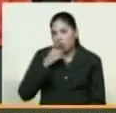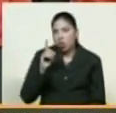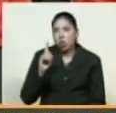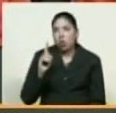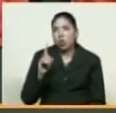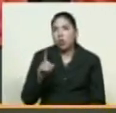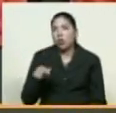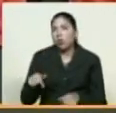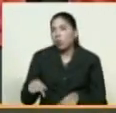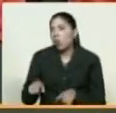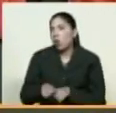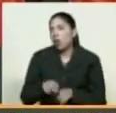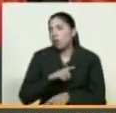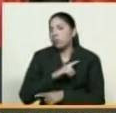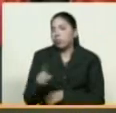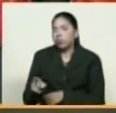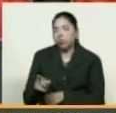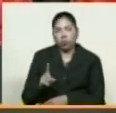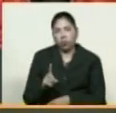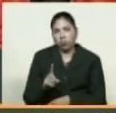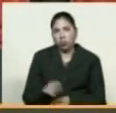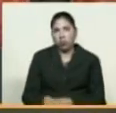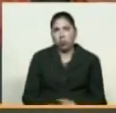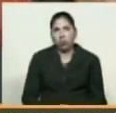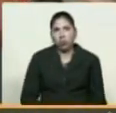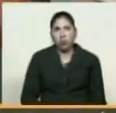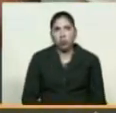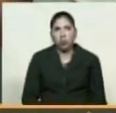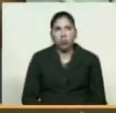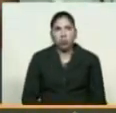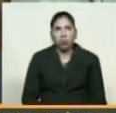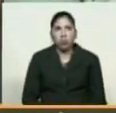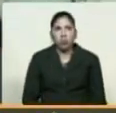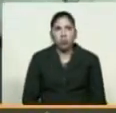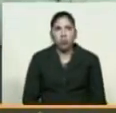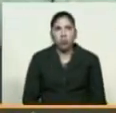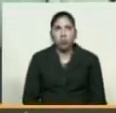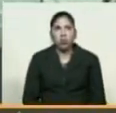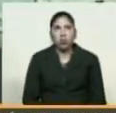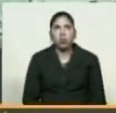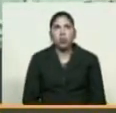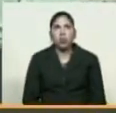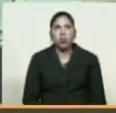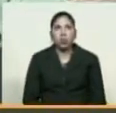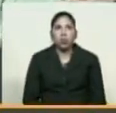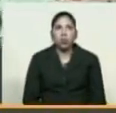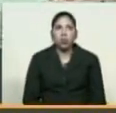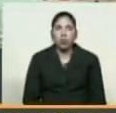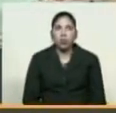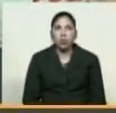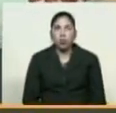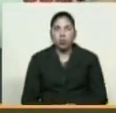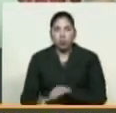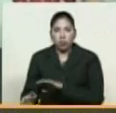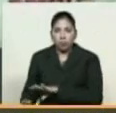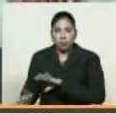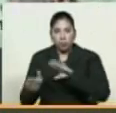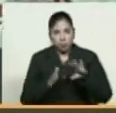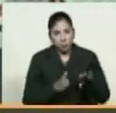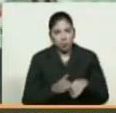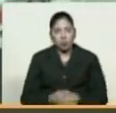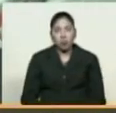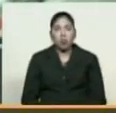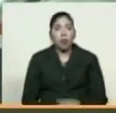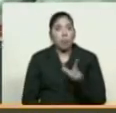un gobierno, es una revolución, y eso no está planteado, la capitulación. Luego queremos decir que el Partido Socialista